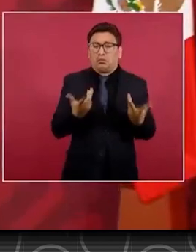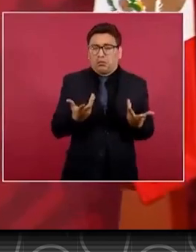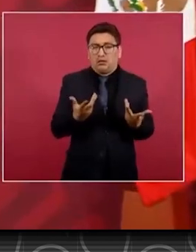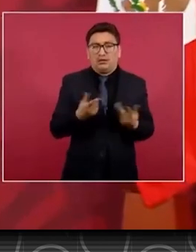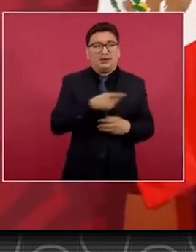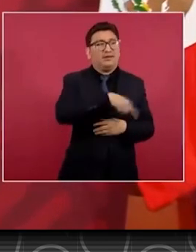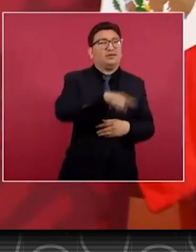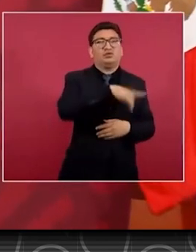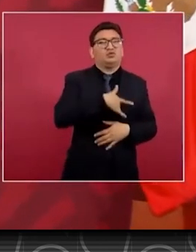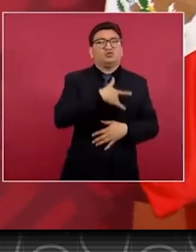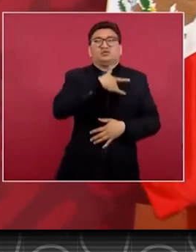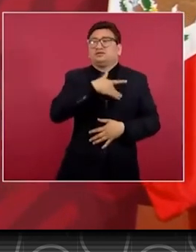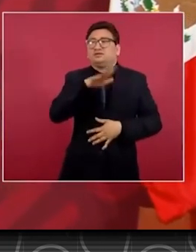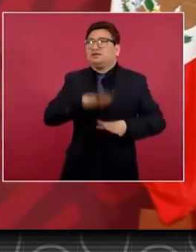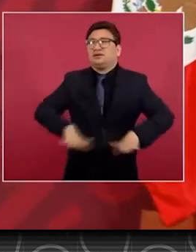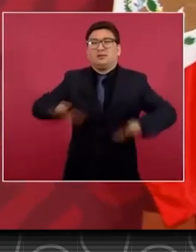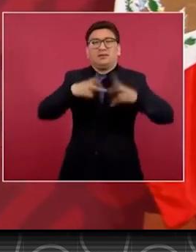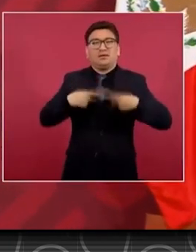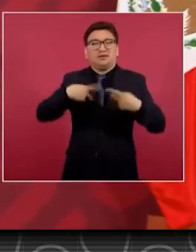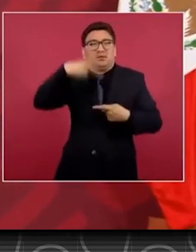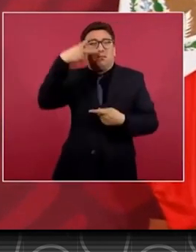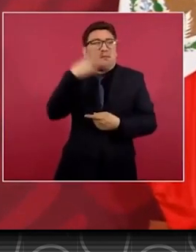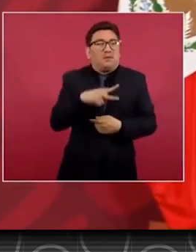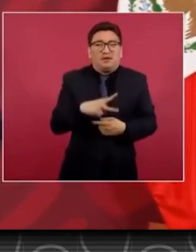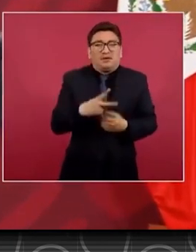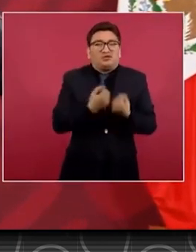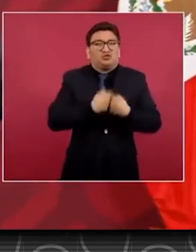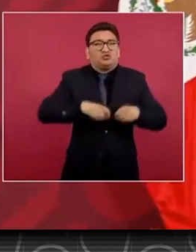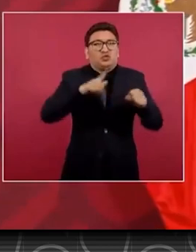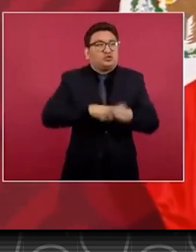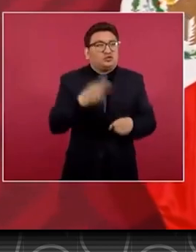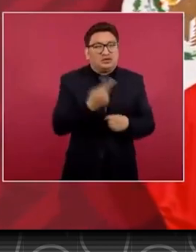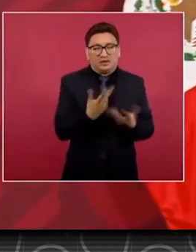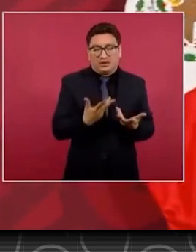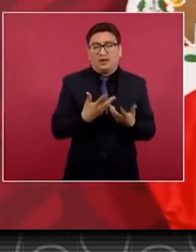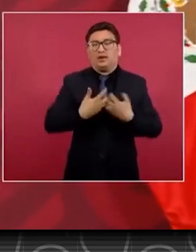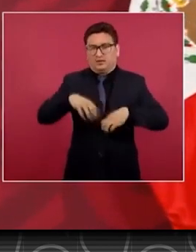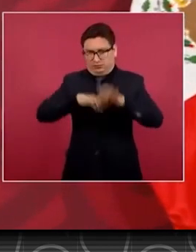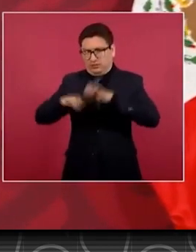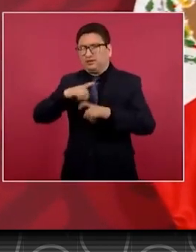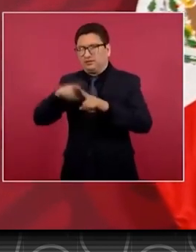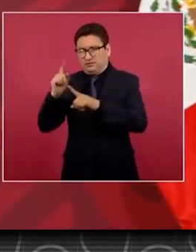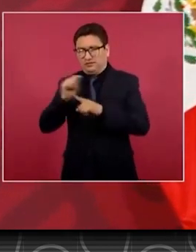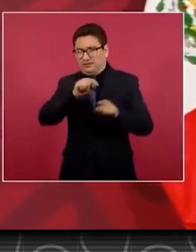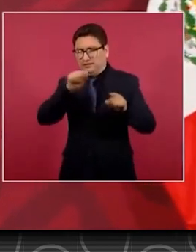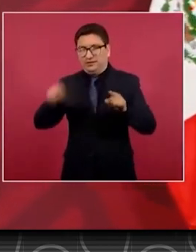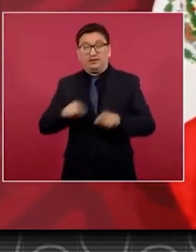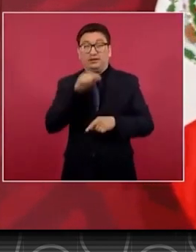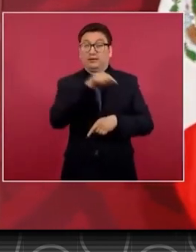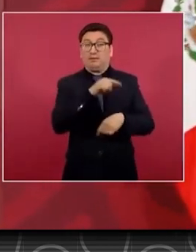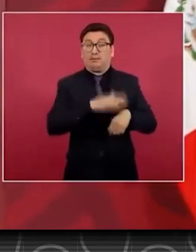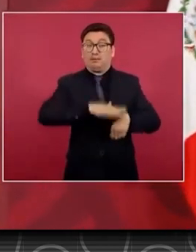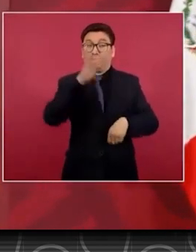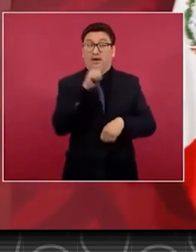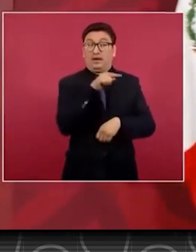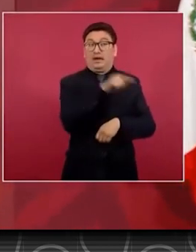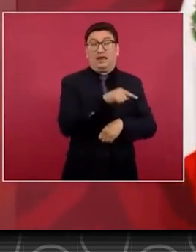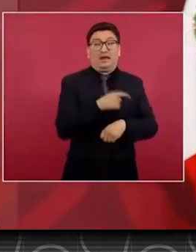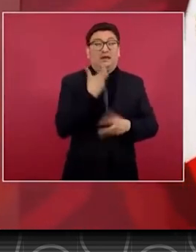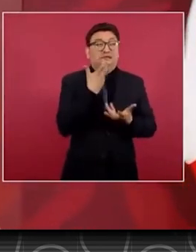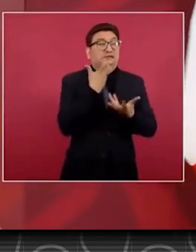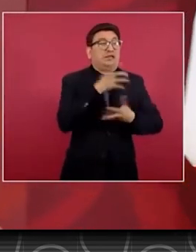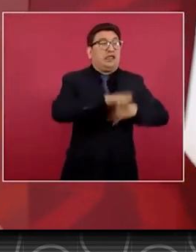dimensión social como cualquier empresa, y más ellos, que han demostrado ser muy